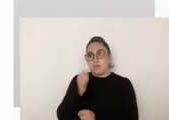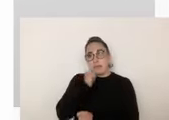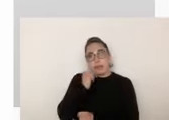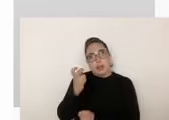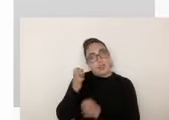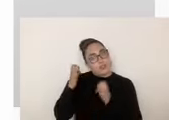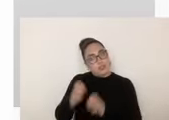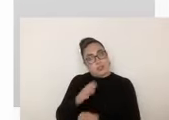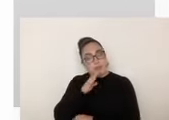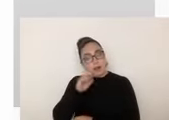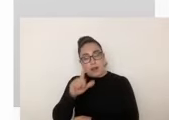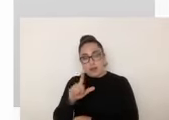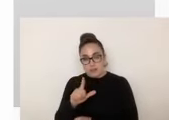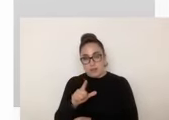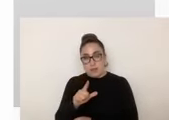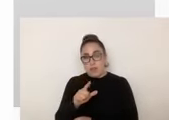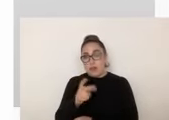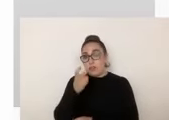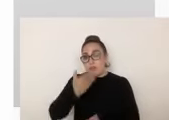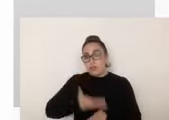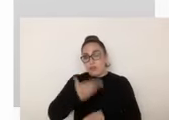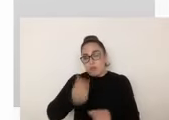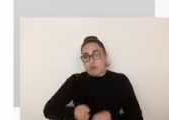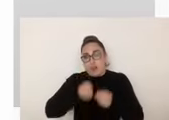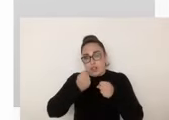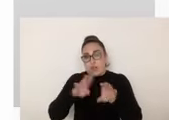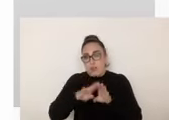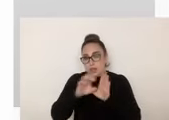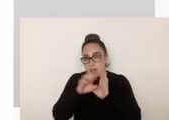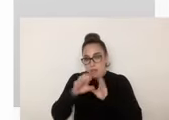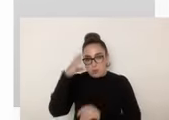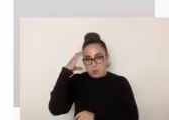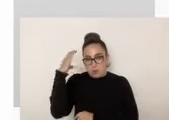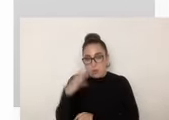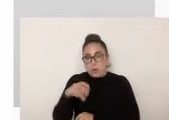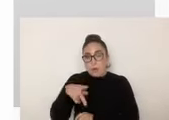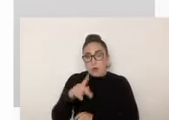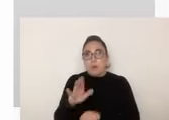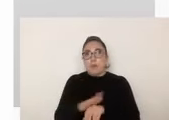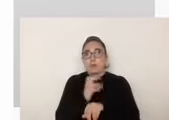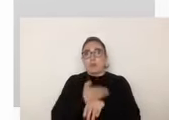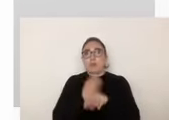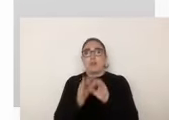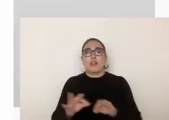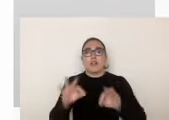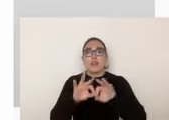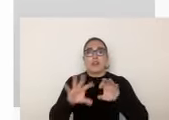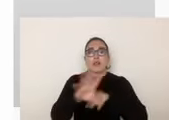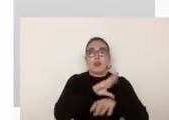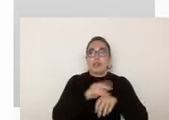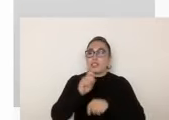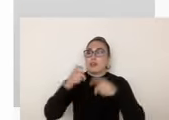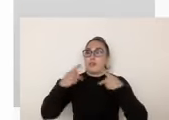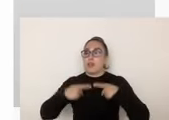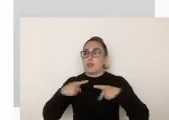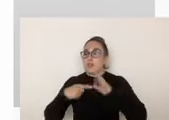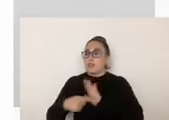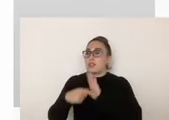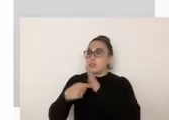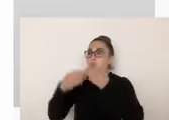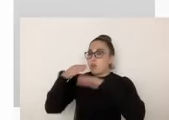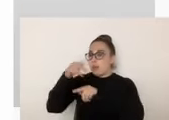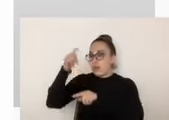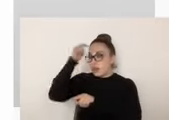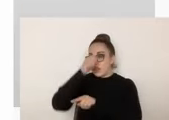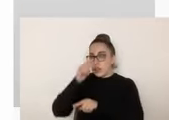las consecuencias. Muy extremo, claro. Por eso la mayor parte de las personas que sostienen teorías deontológicas admiten en algún caso, ¿no? Es lo que